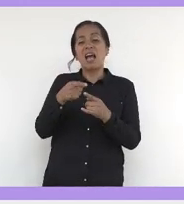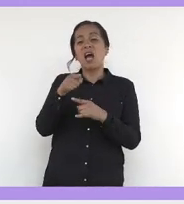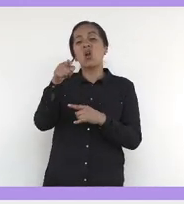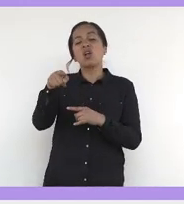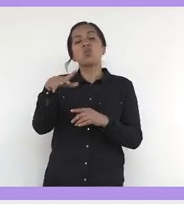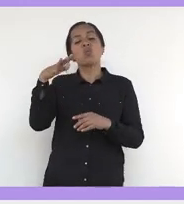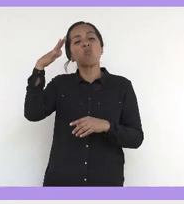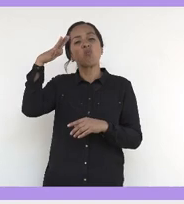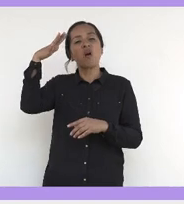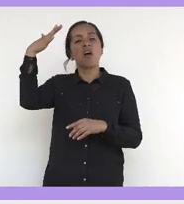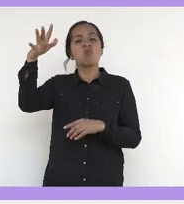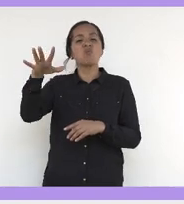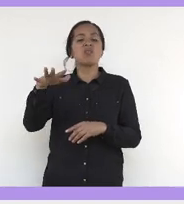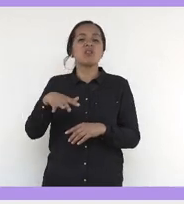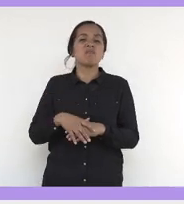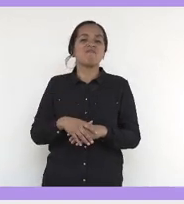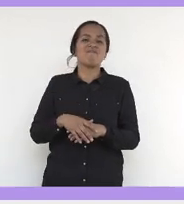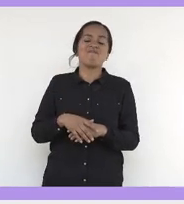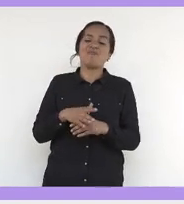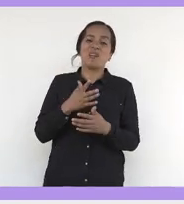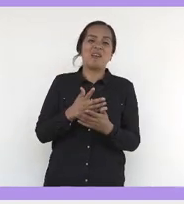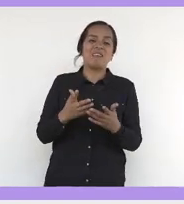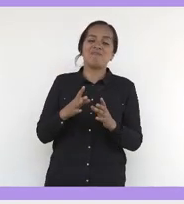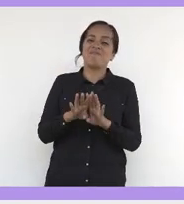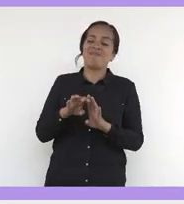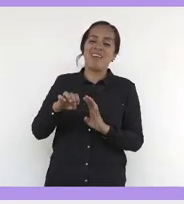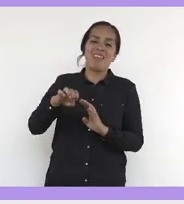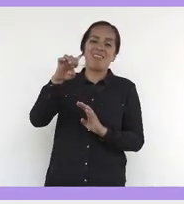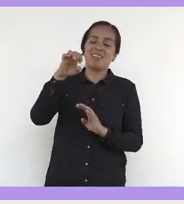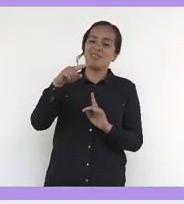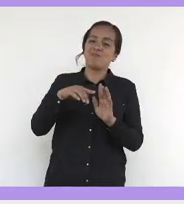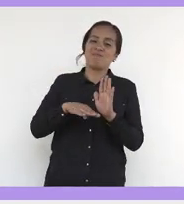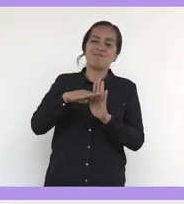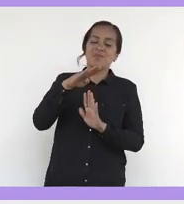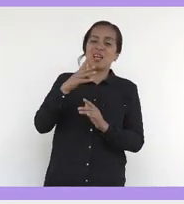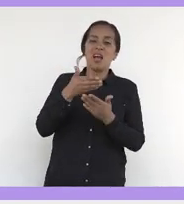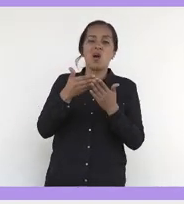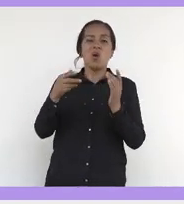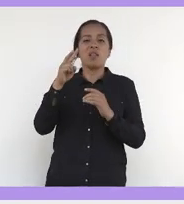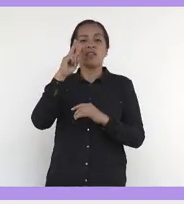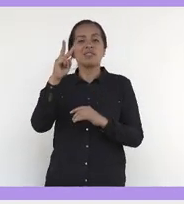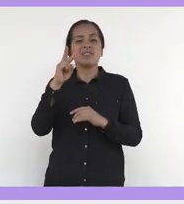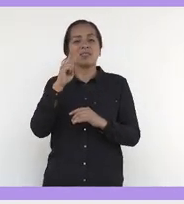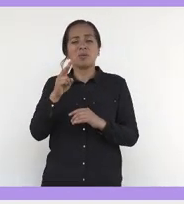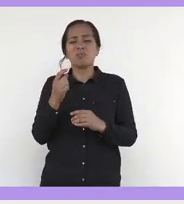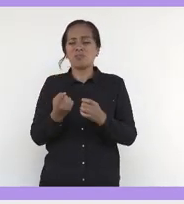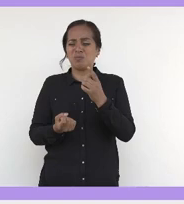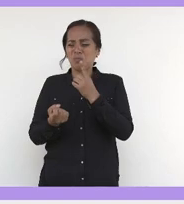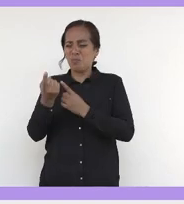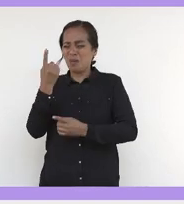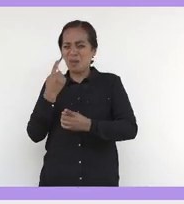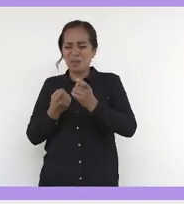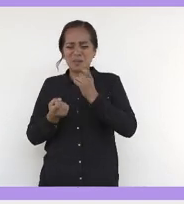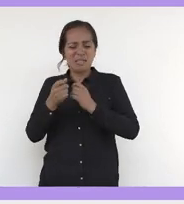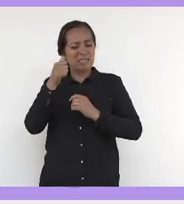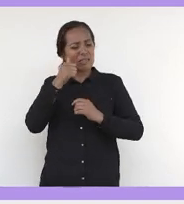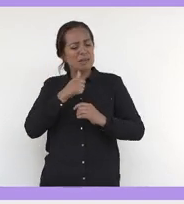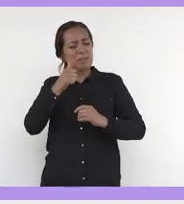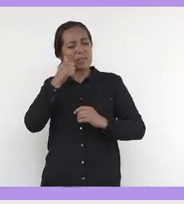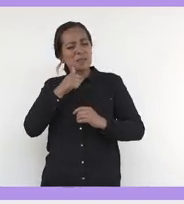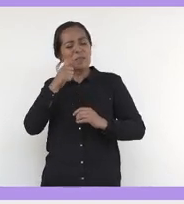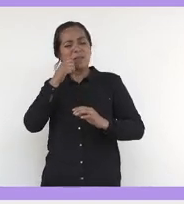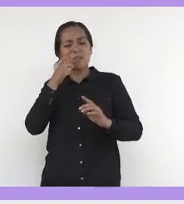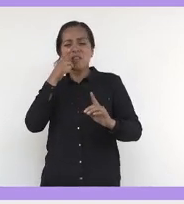grande y es como Entonces ahora te tienes que ver así O sea siempre por alguna razón u otra siempre te tienes que ver